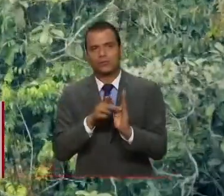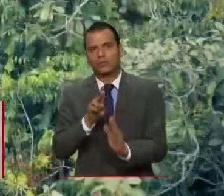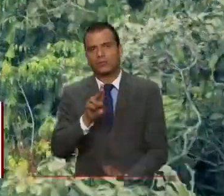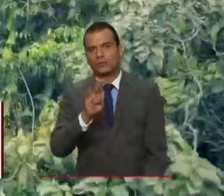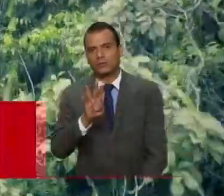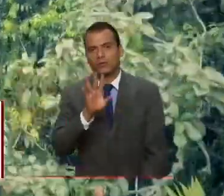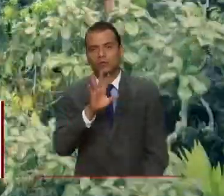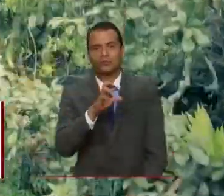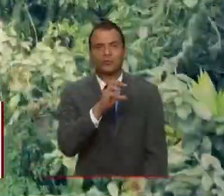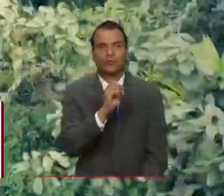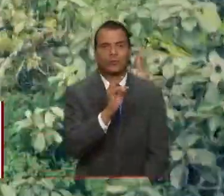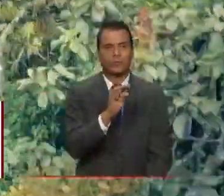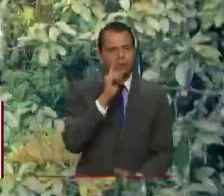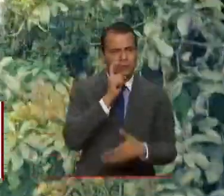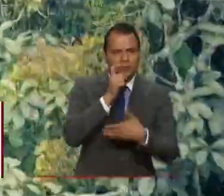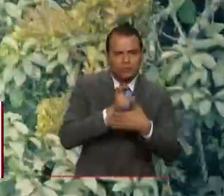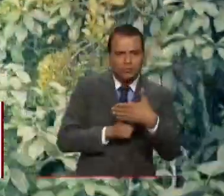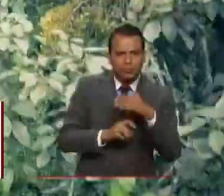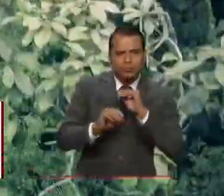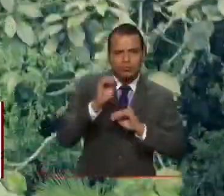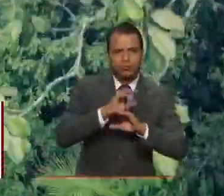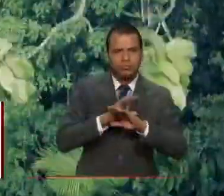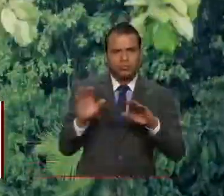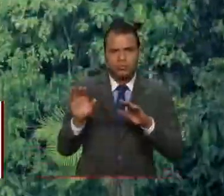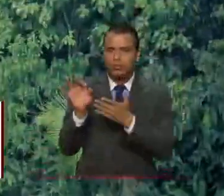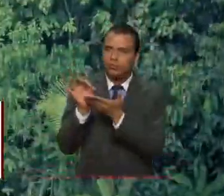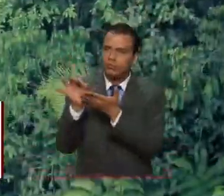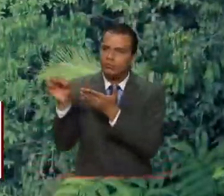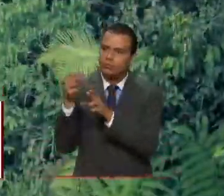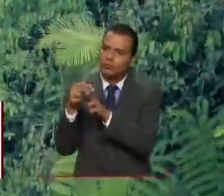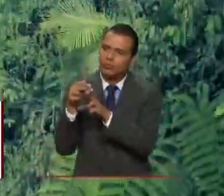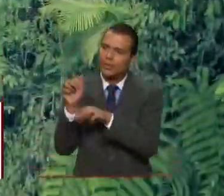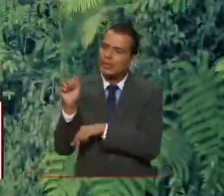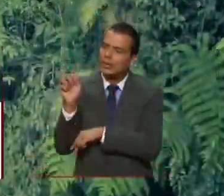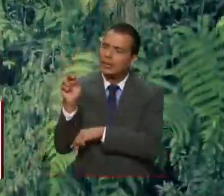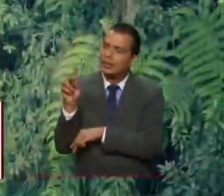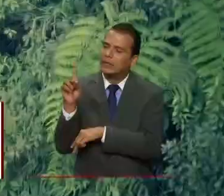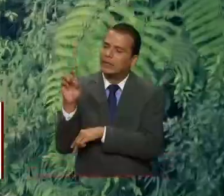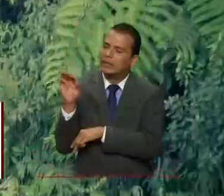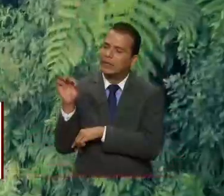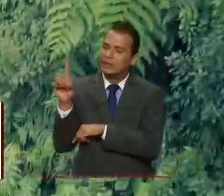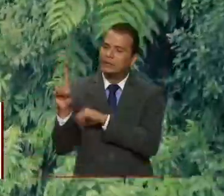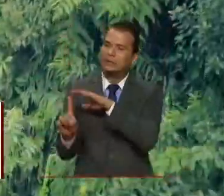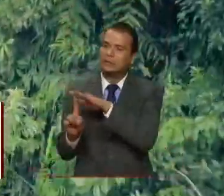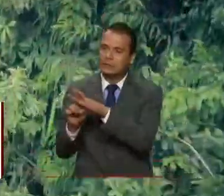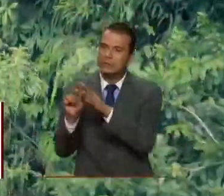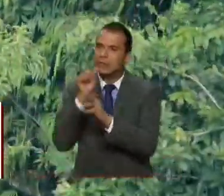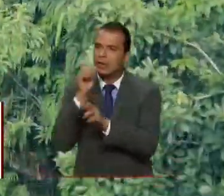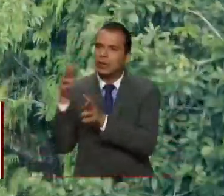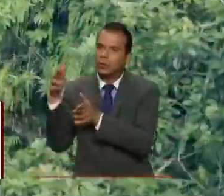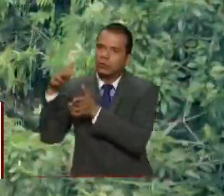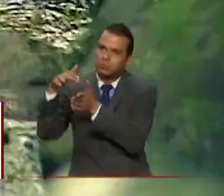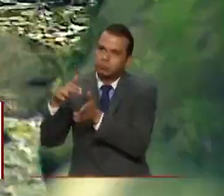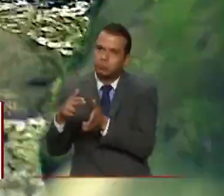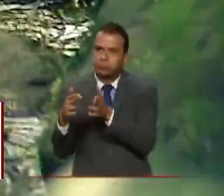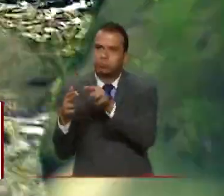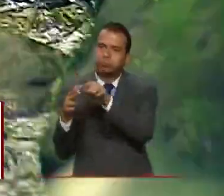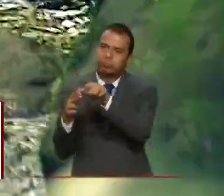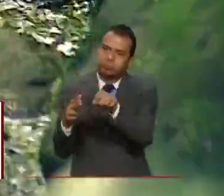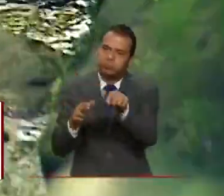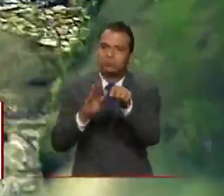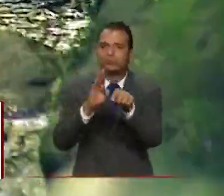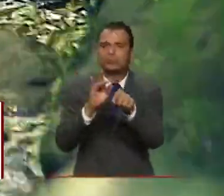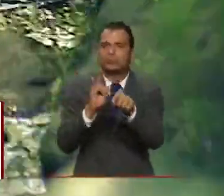ajustar el POT. El río nace en el corregimiento de Los Andes e inicia su descenso por La Buitrera y Villa Carmelo. Durante todo